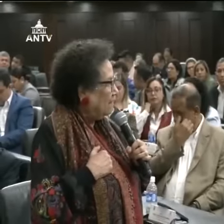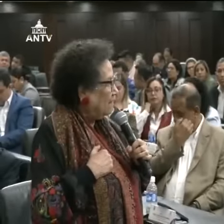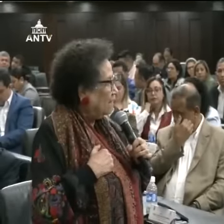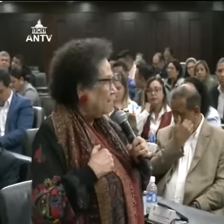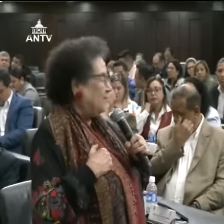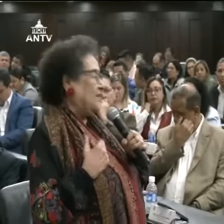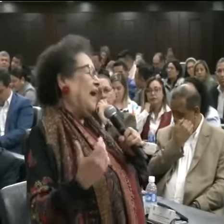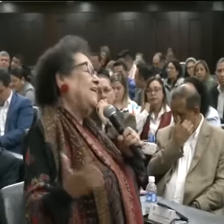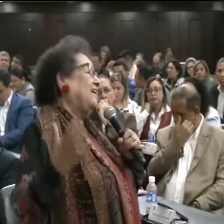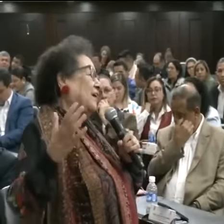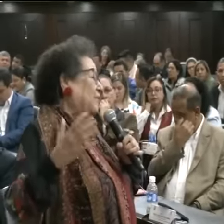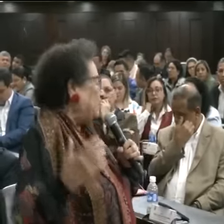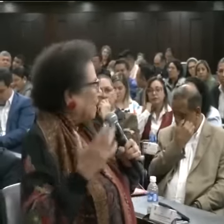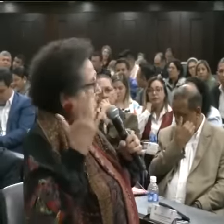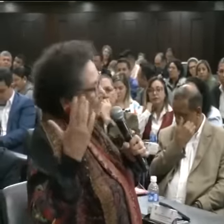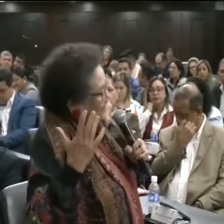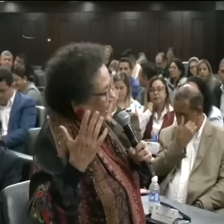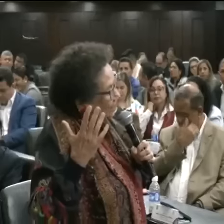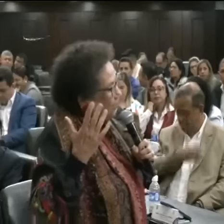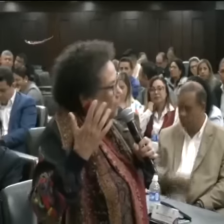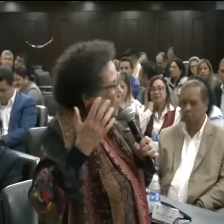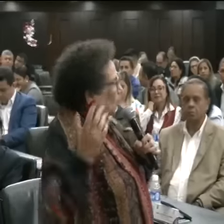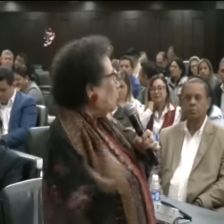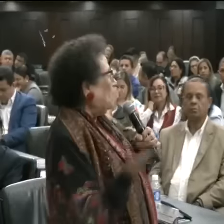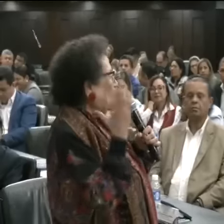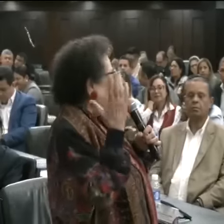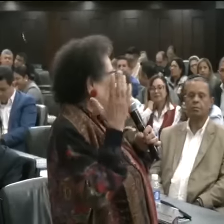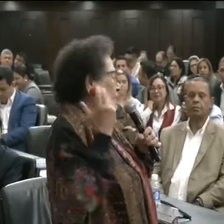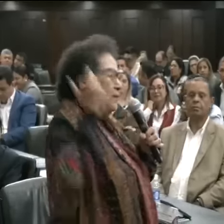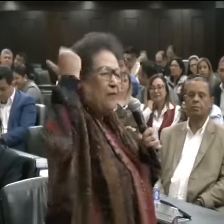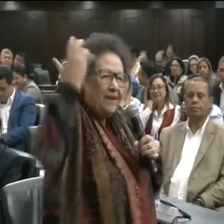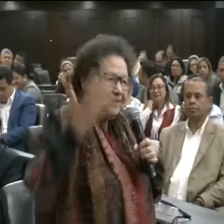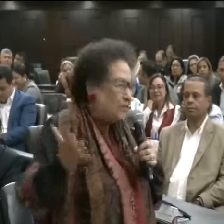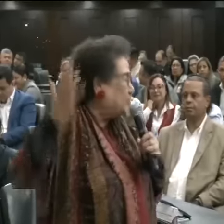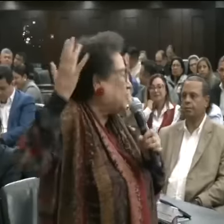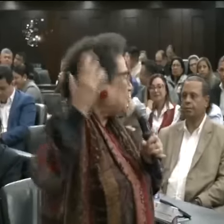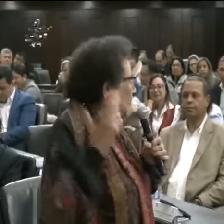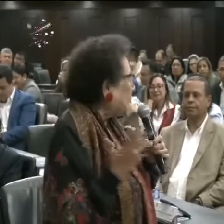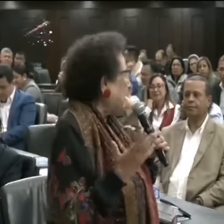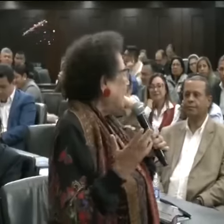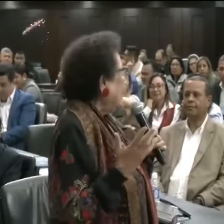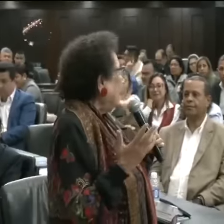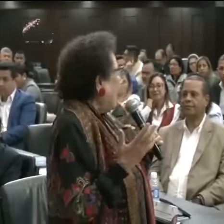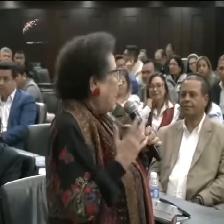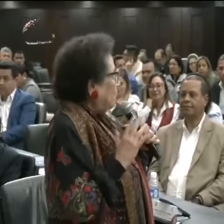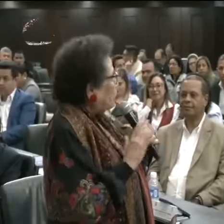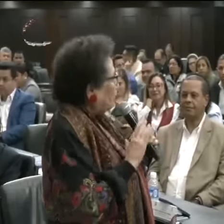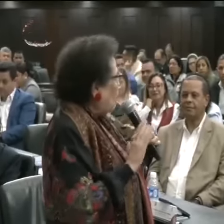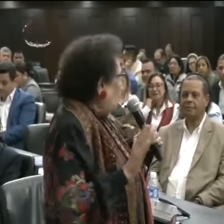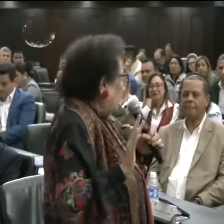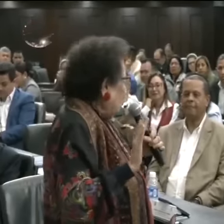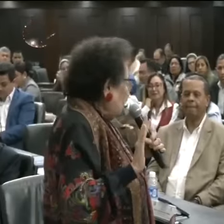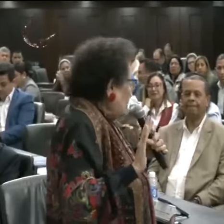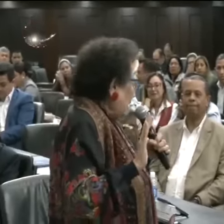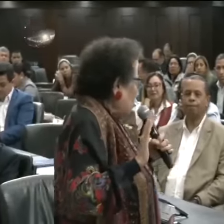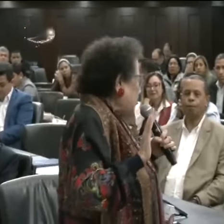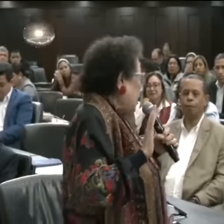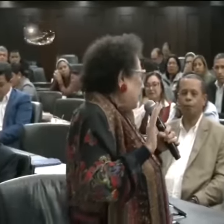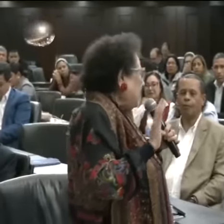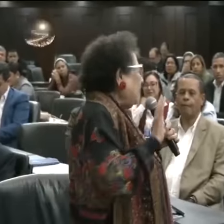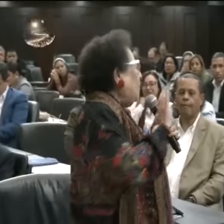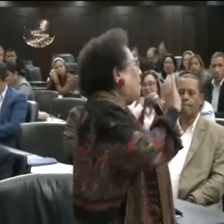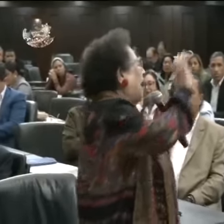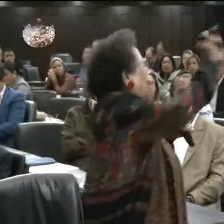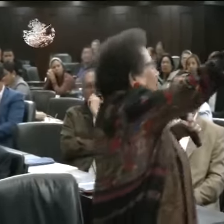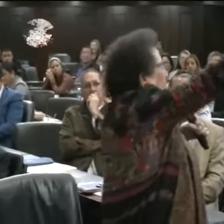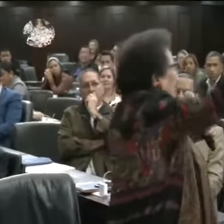independencia. Decía, ay, ¿quién hubiera andado con Bolívar, con Sucre? Ah, pero cuando llegó